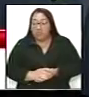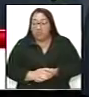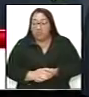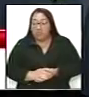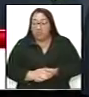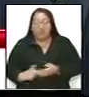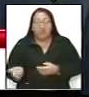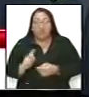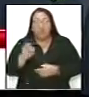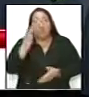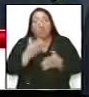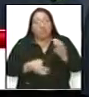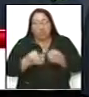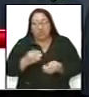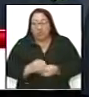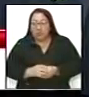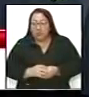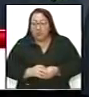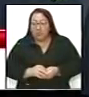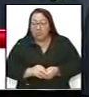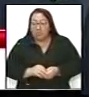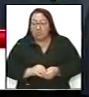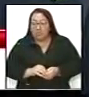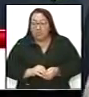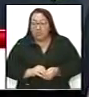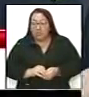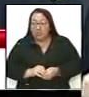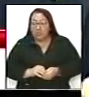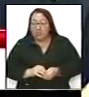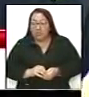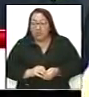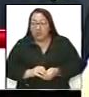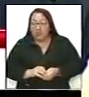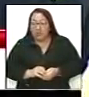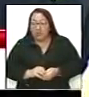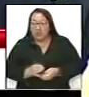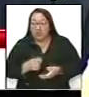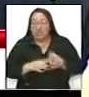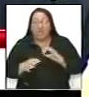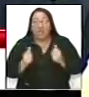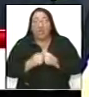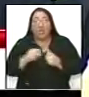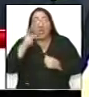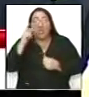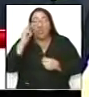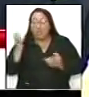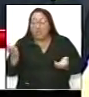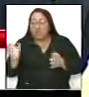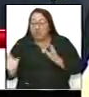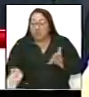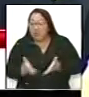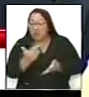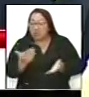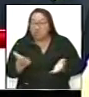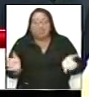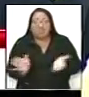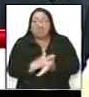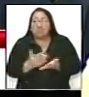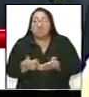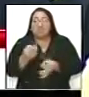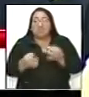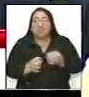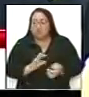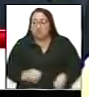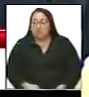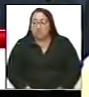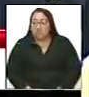sea sentenciado con una sentencia firme y consentida. Sin embargo, ¿qué hicieron con Keiji Fujimori? Lo sacaron sin sentencia y sin nada.